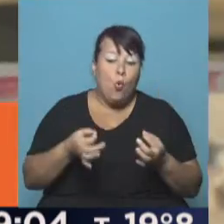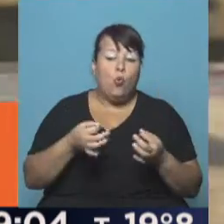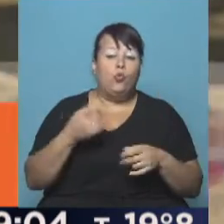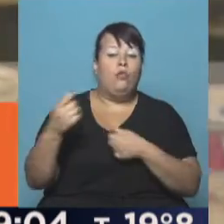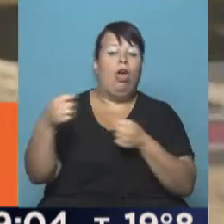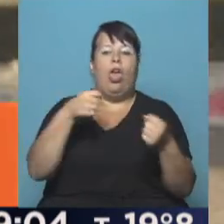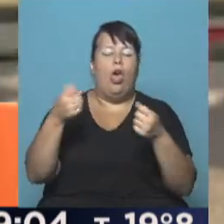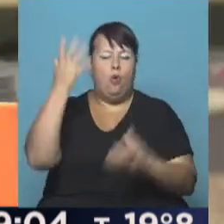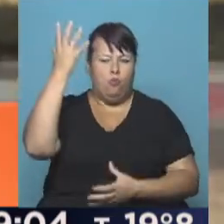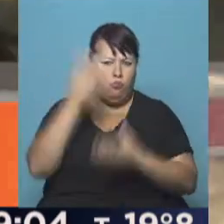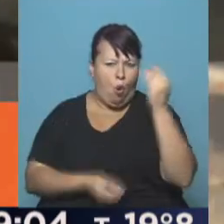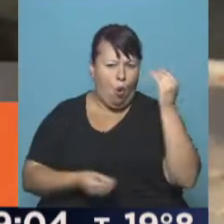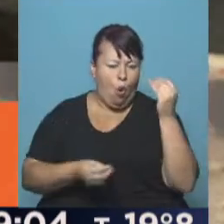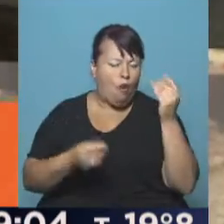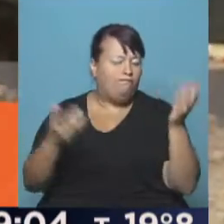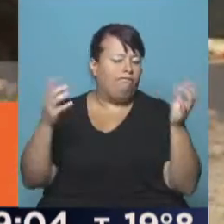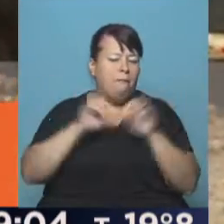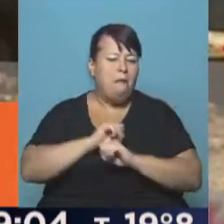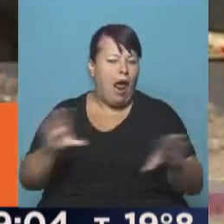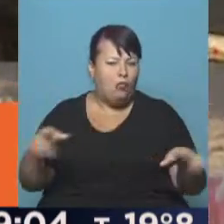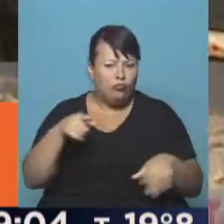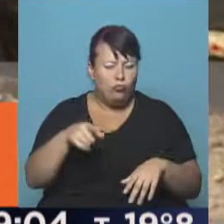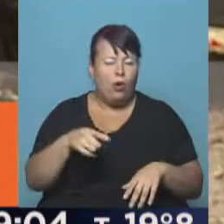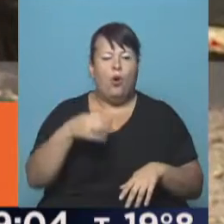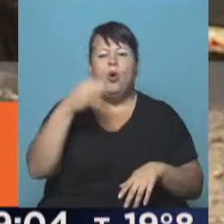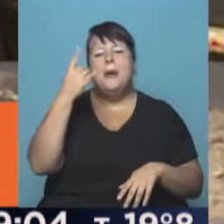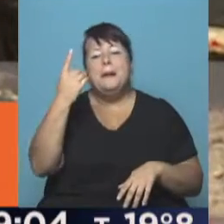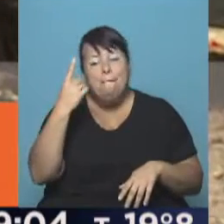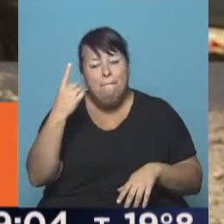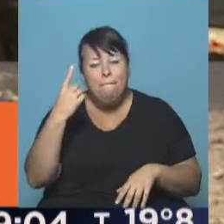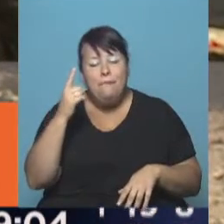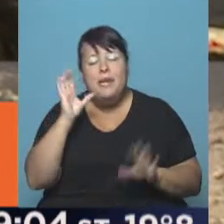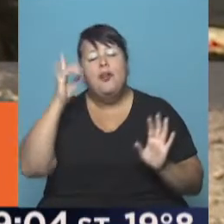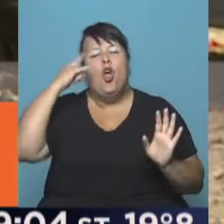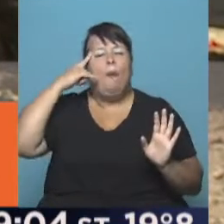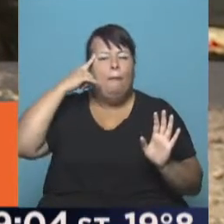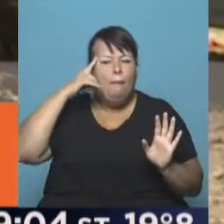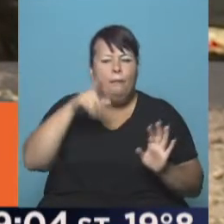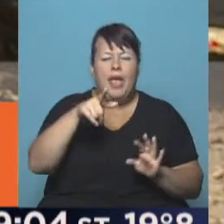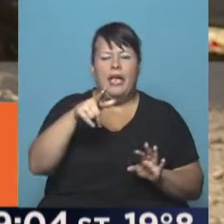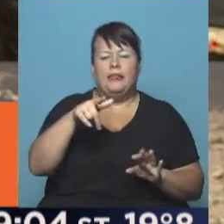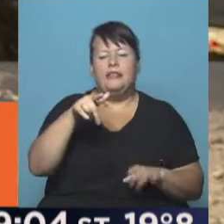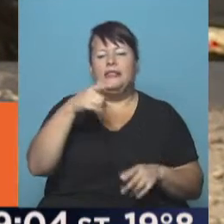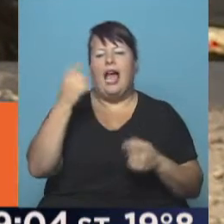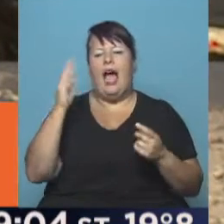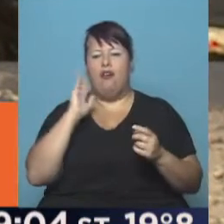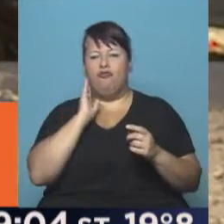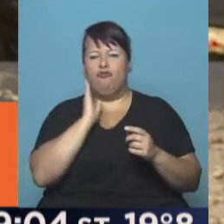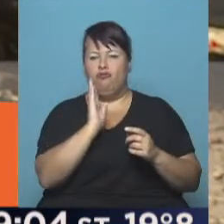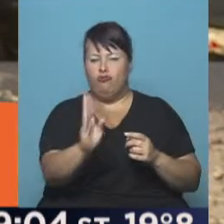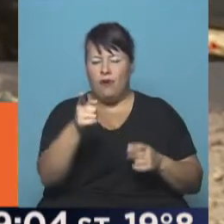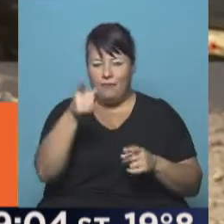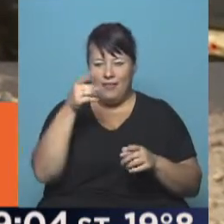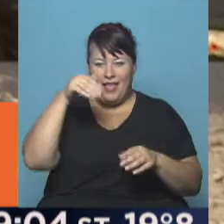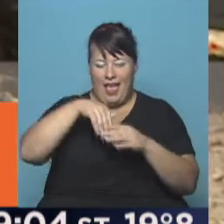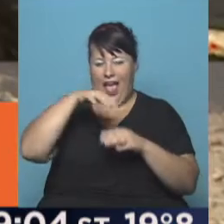las maniobras fue realmente infortunada. En un primer momento se había pensado en que habían tomado la recta que viene desde